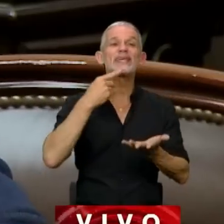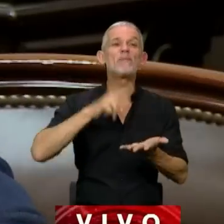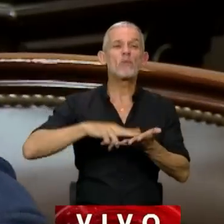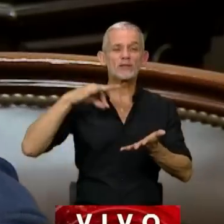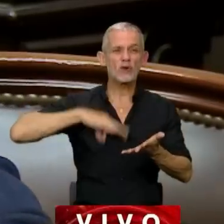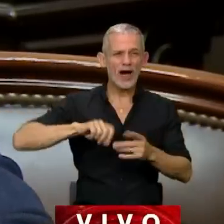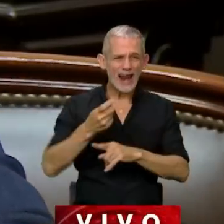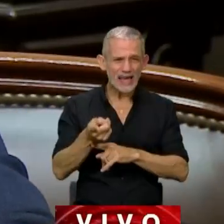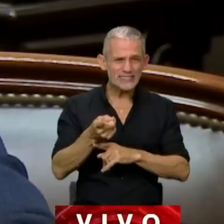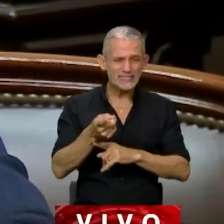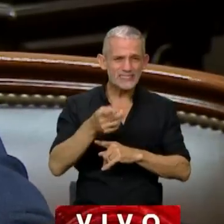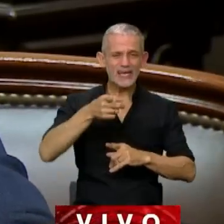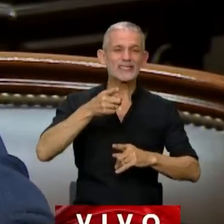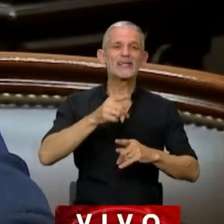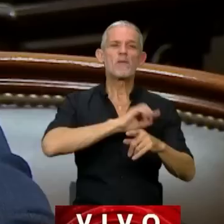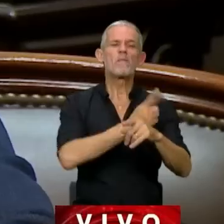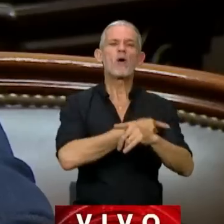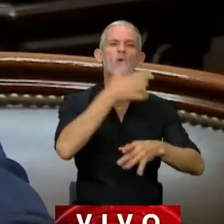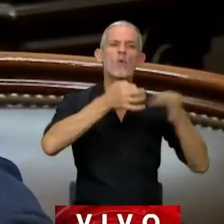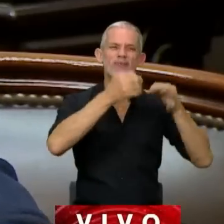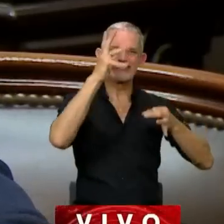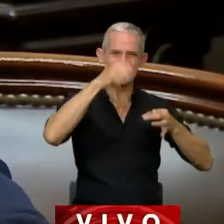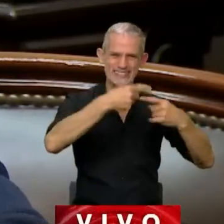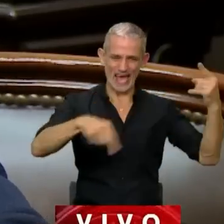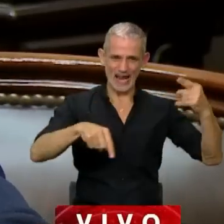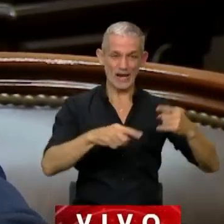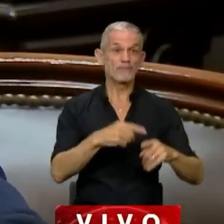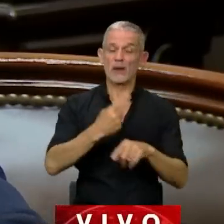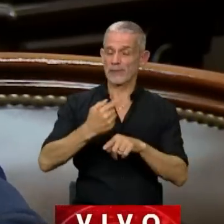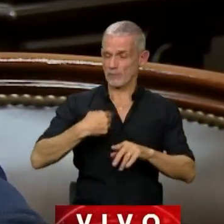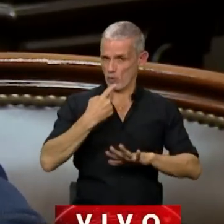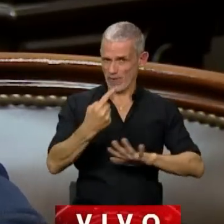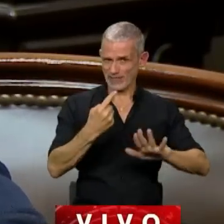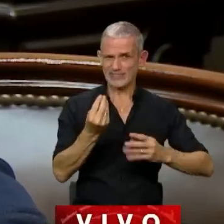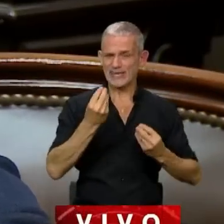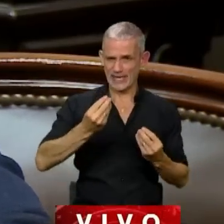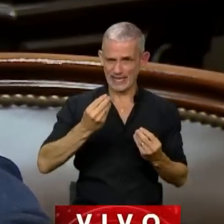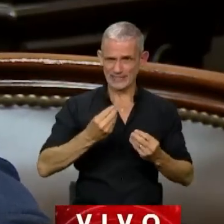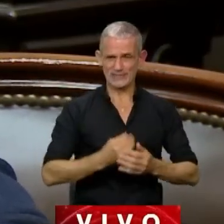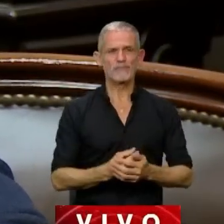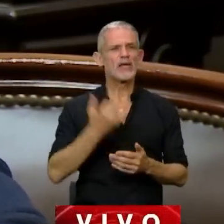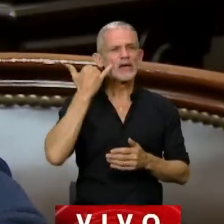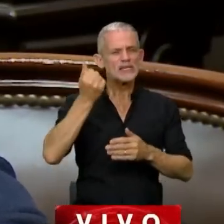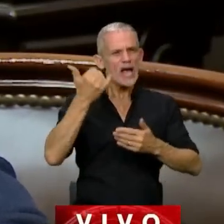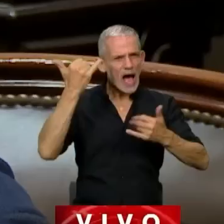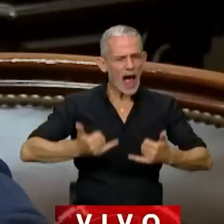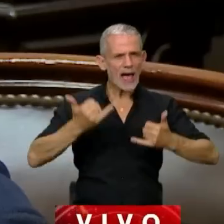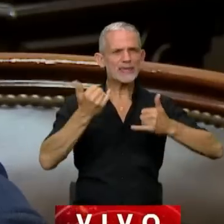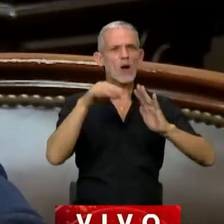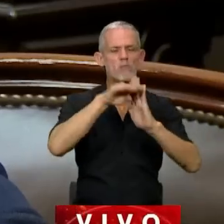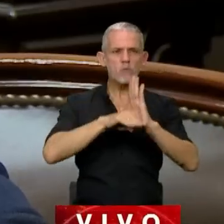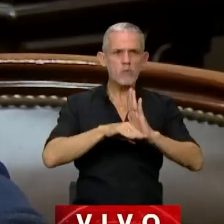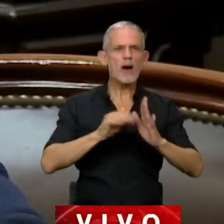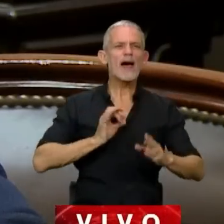impuesto a las ganancias en el Poder Judicial. Lo primero que voy a decir, señor presidente, que ya hay una